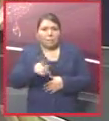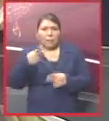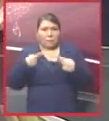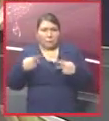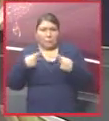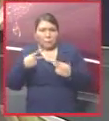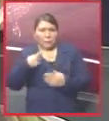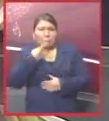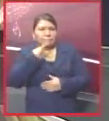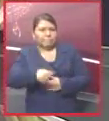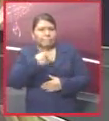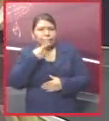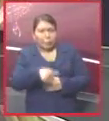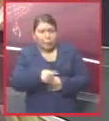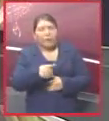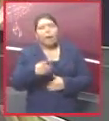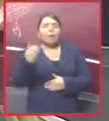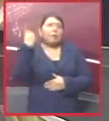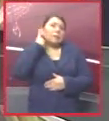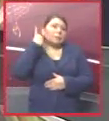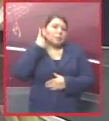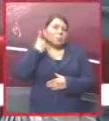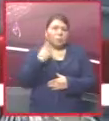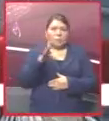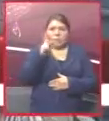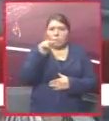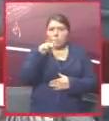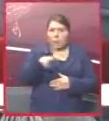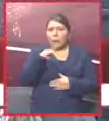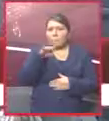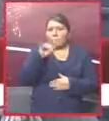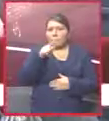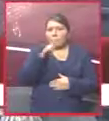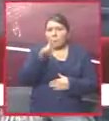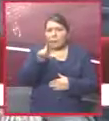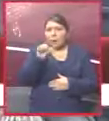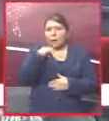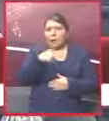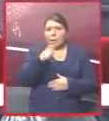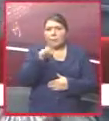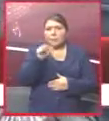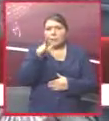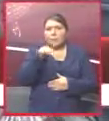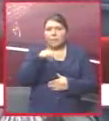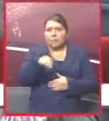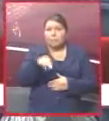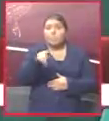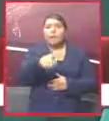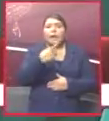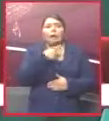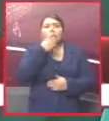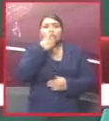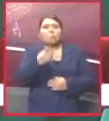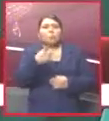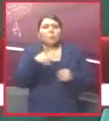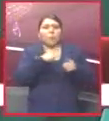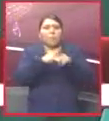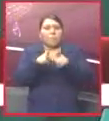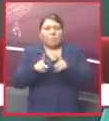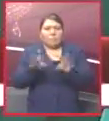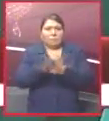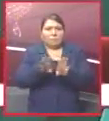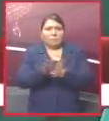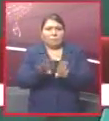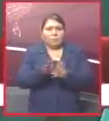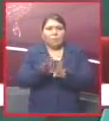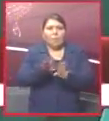el diputado del Partido Acción Nacional, Miguel Ángel Salim, se refirió a la iniciativa que presentó ante el Pleno en torno a los vuelos demorados